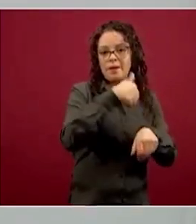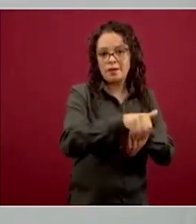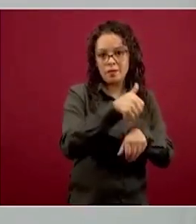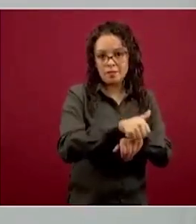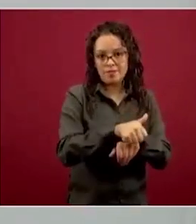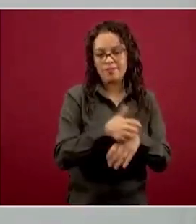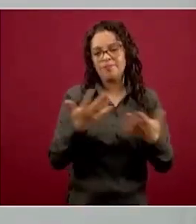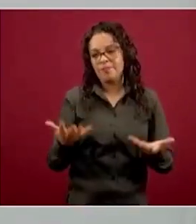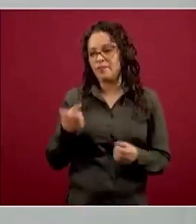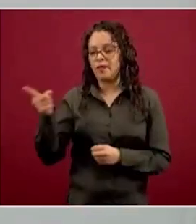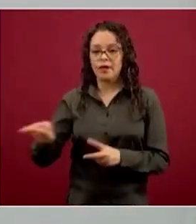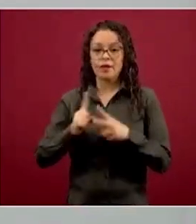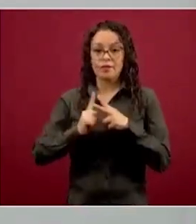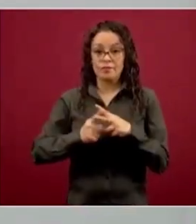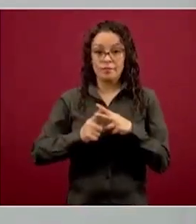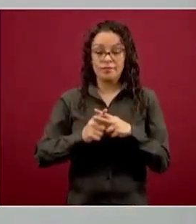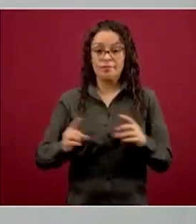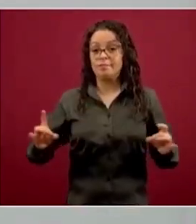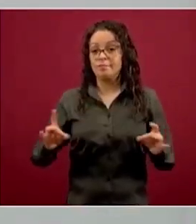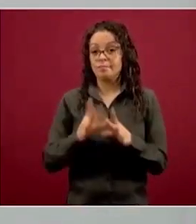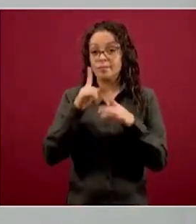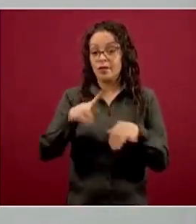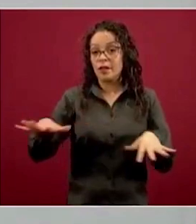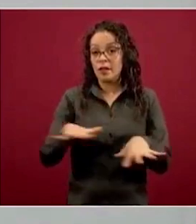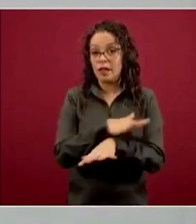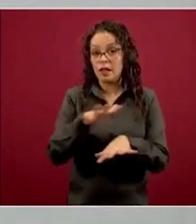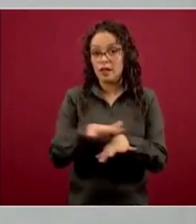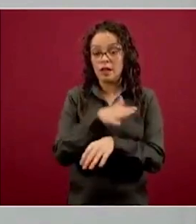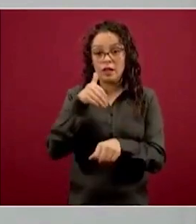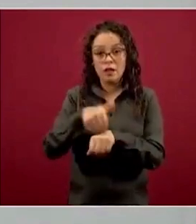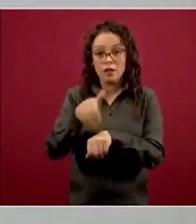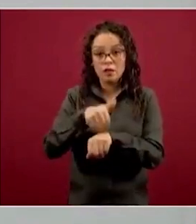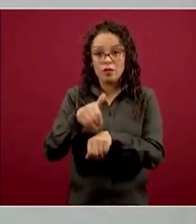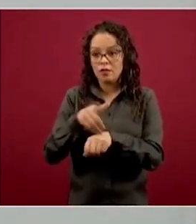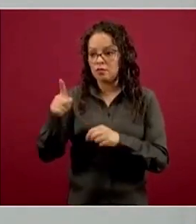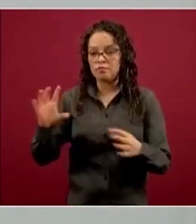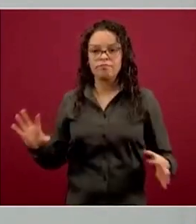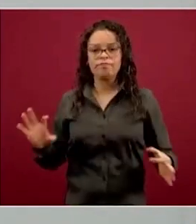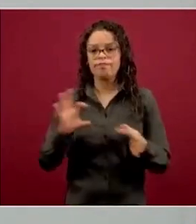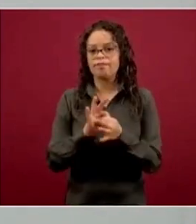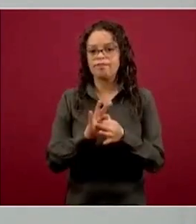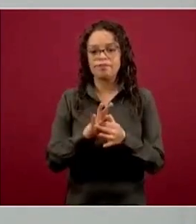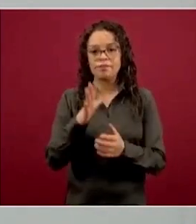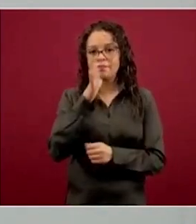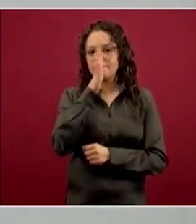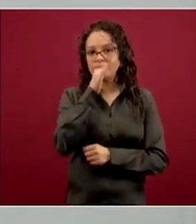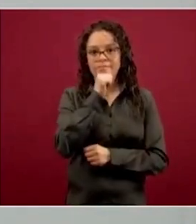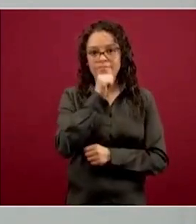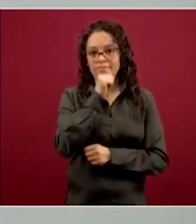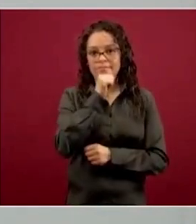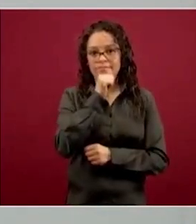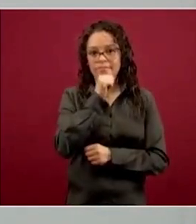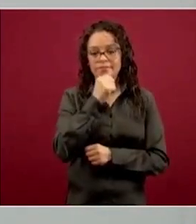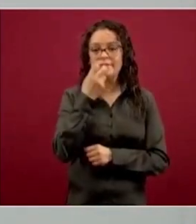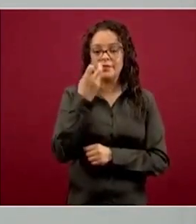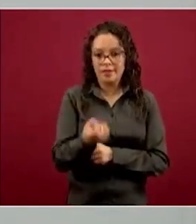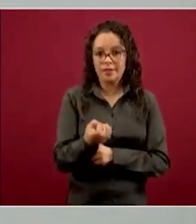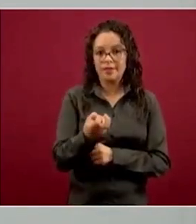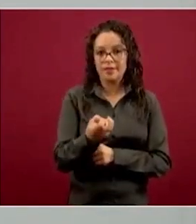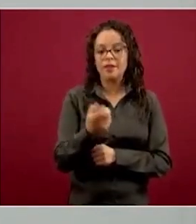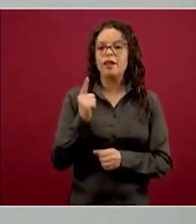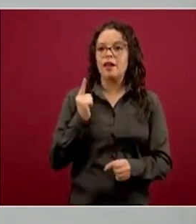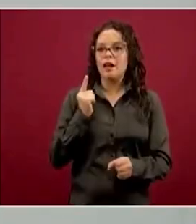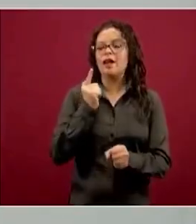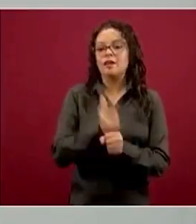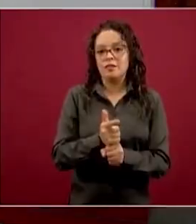cambiamos un dígito o intercambiamos o lo que sea, ya no nos va a dar ese último dígito y por eso al